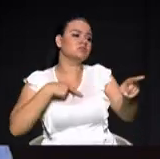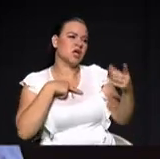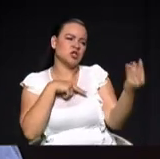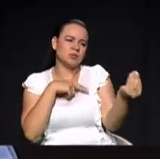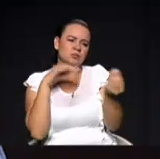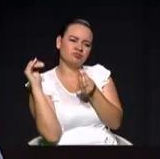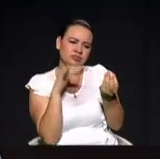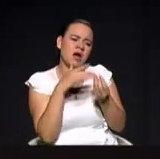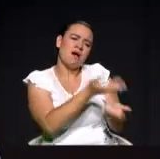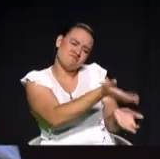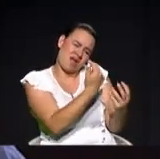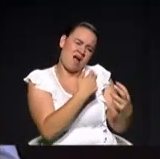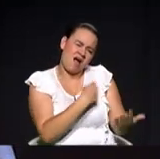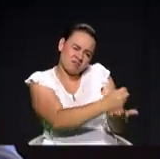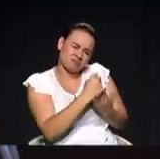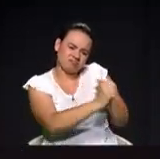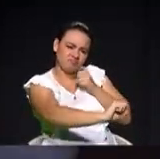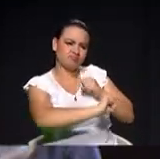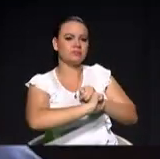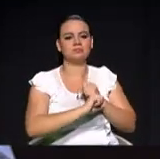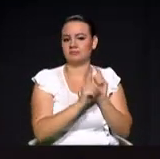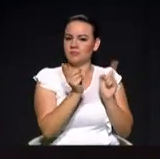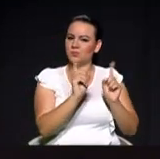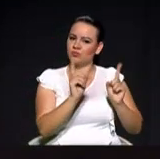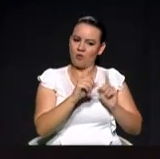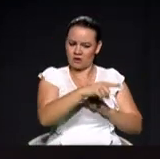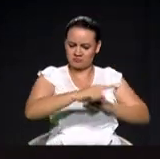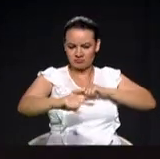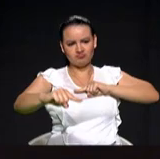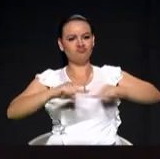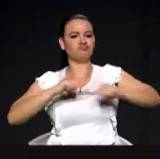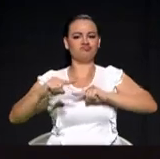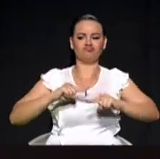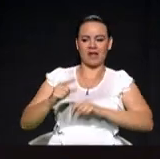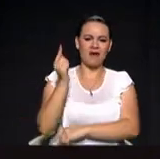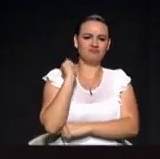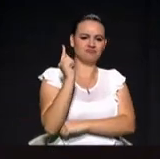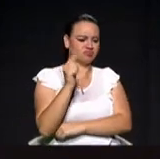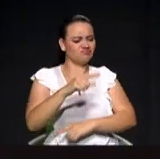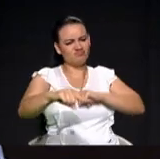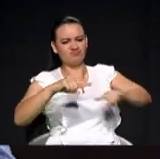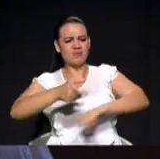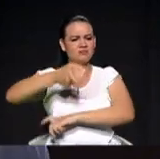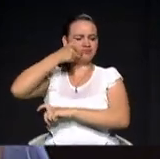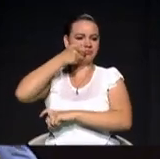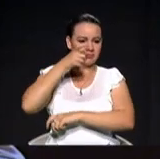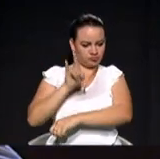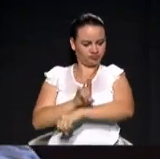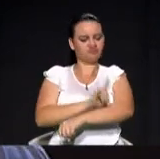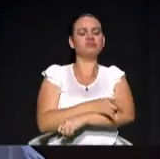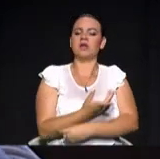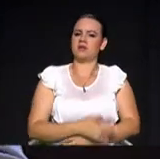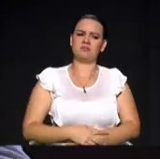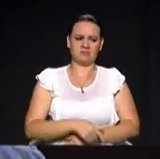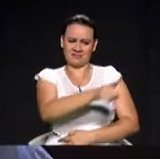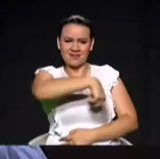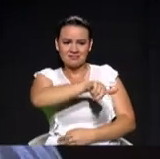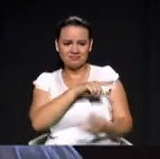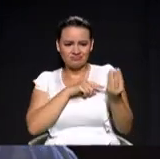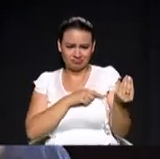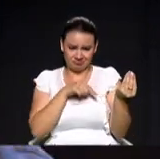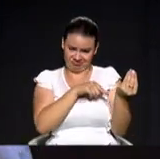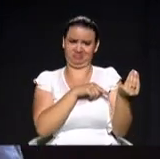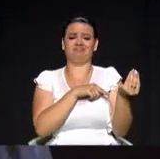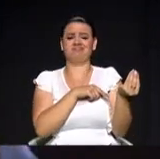vecinos no pueden ser que sean quienes manejen el control fiscal de los distintos territorios no puede ser quienes oferten una serie de